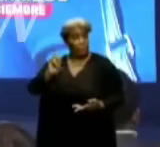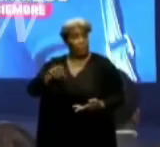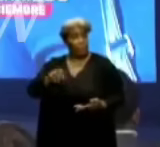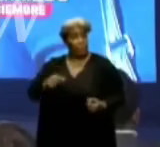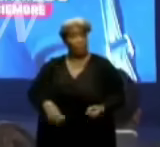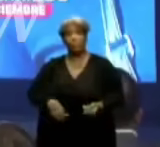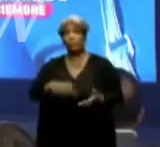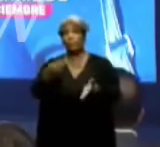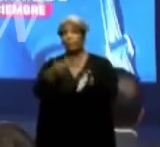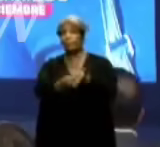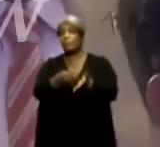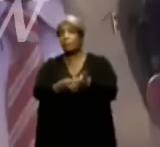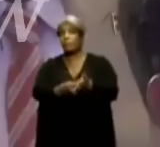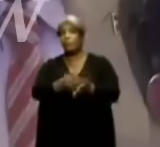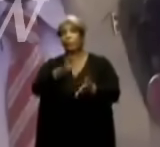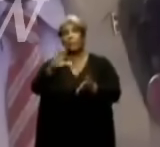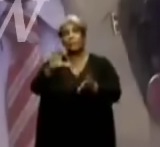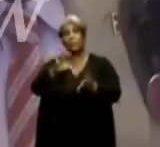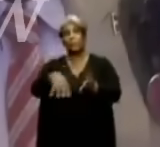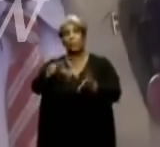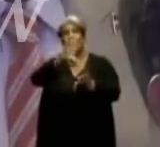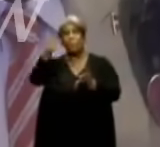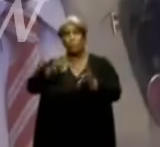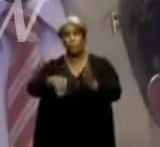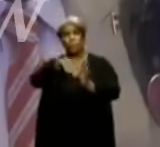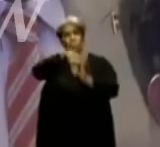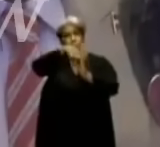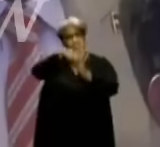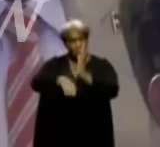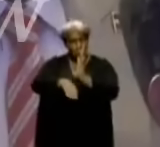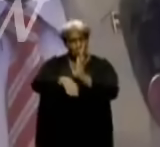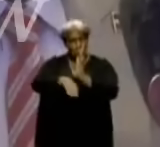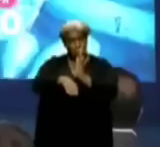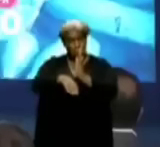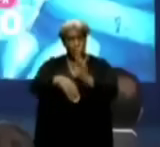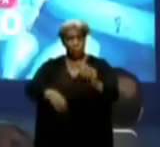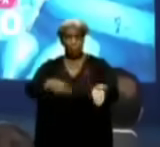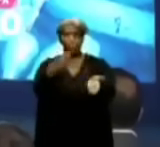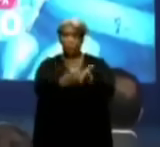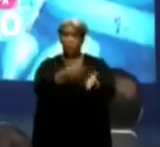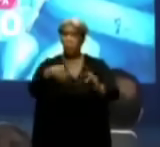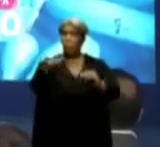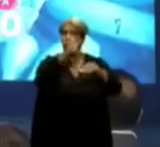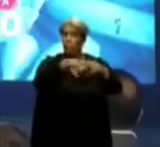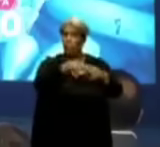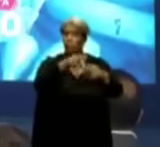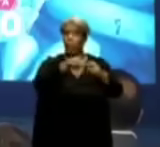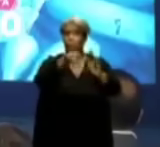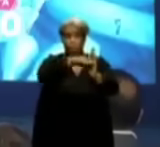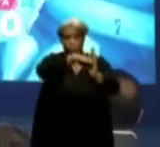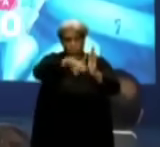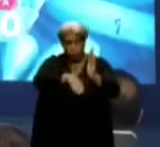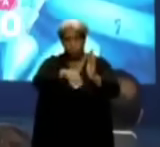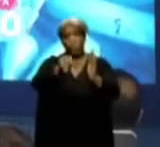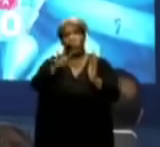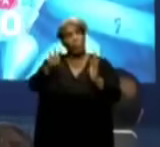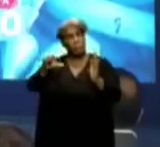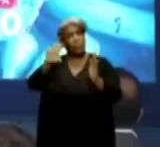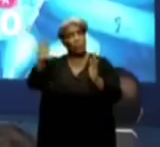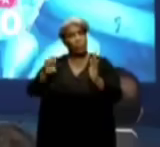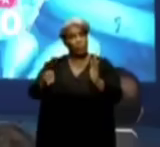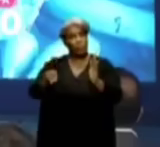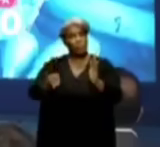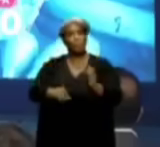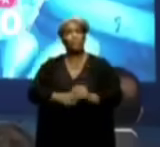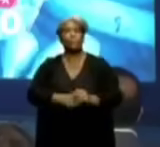tendrán un 45% de ahorro de los precios de mercado y serán,